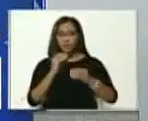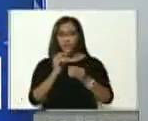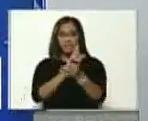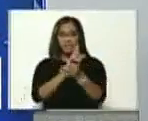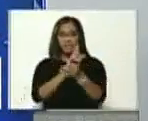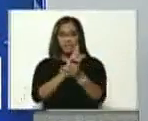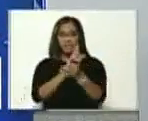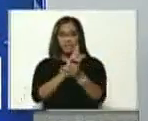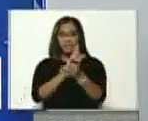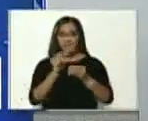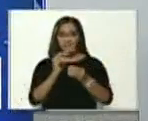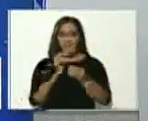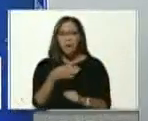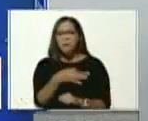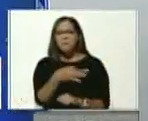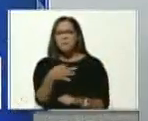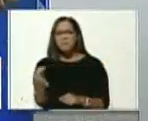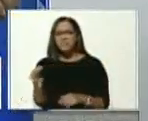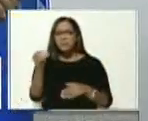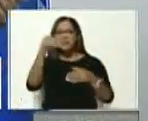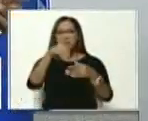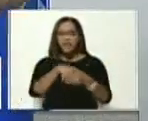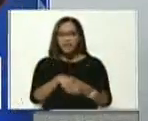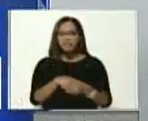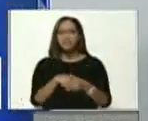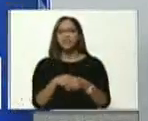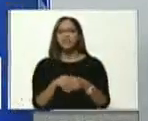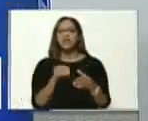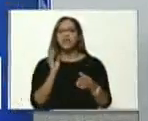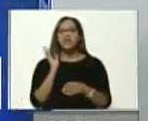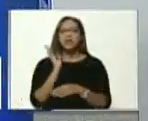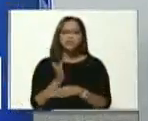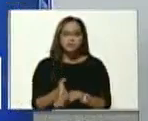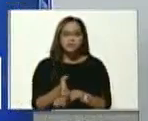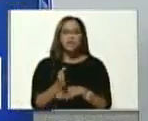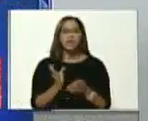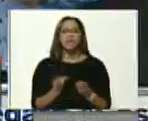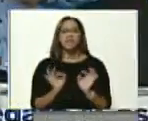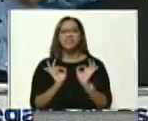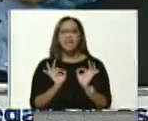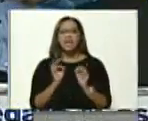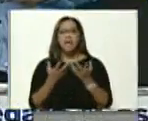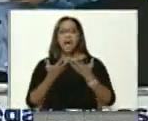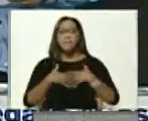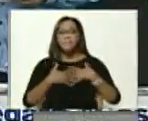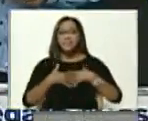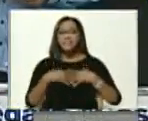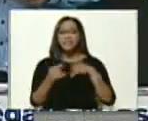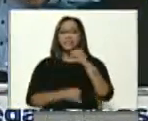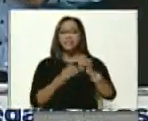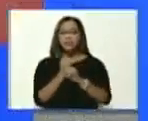en regulaciones bien estrictas para que esas empresas transnacionales que